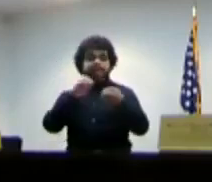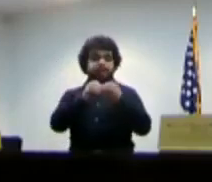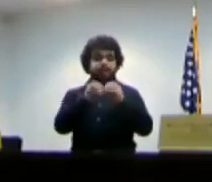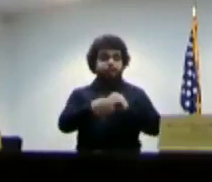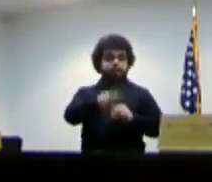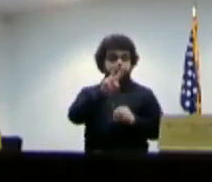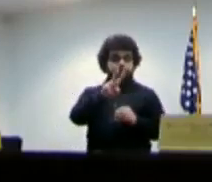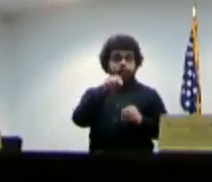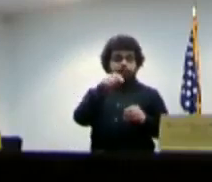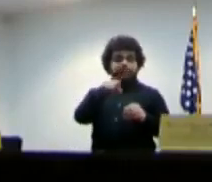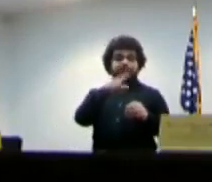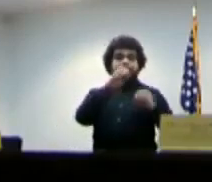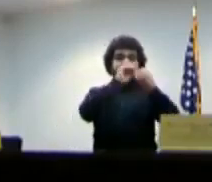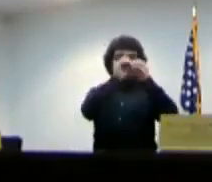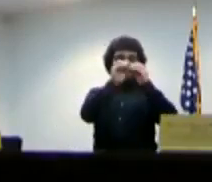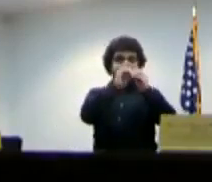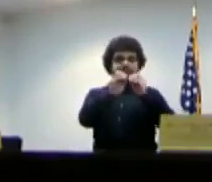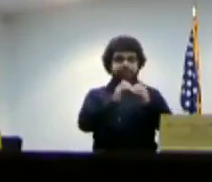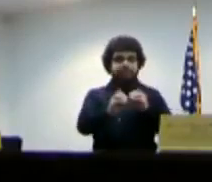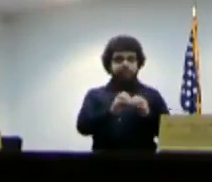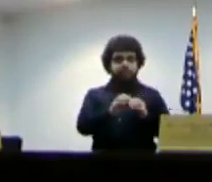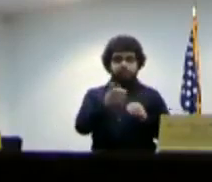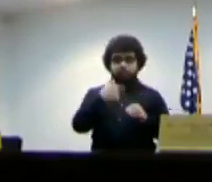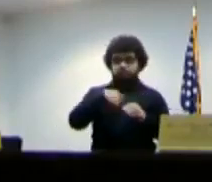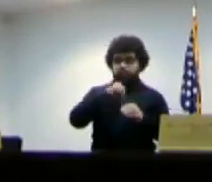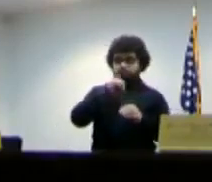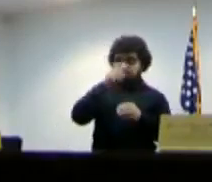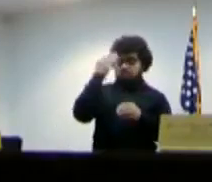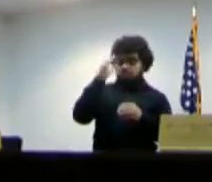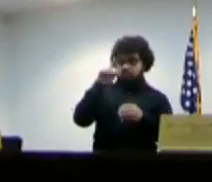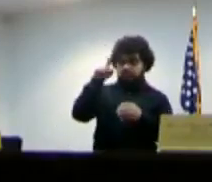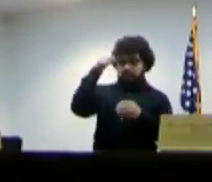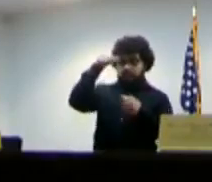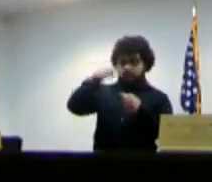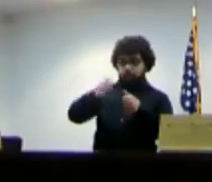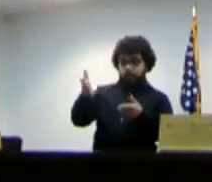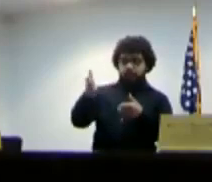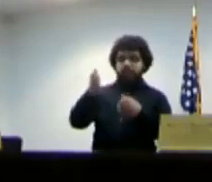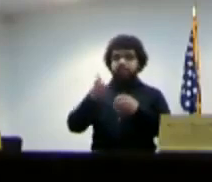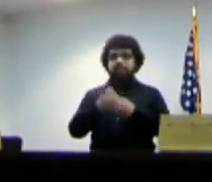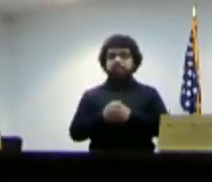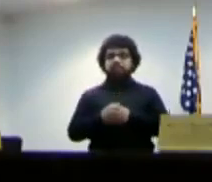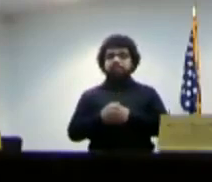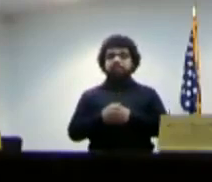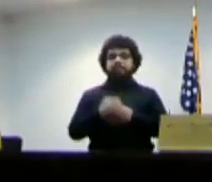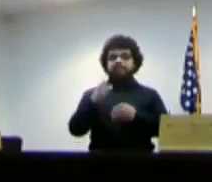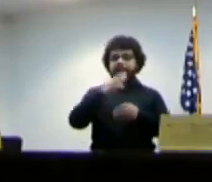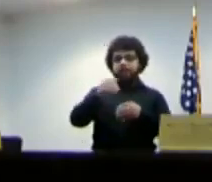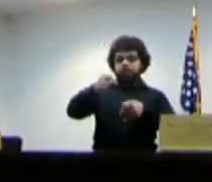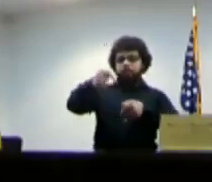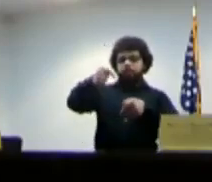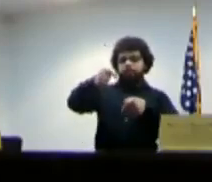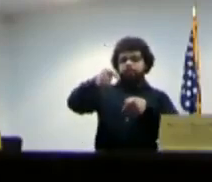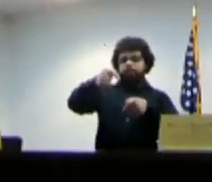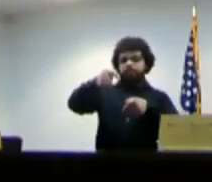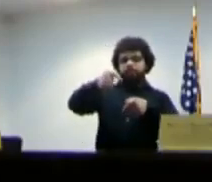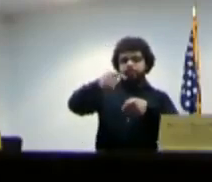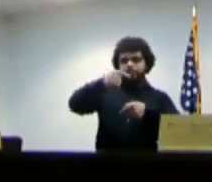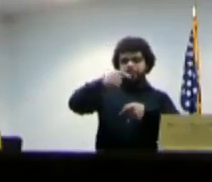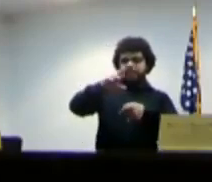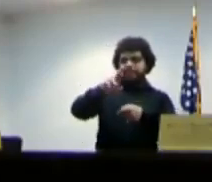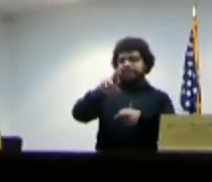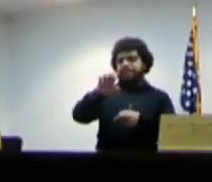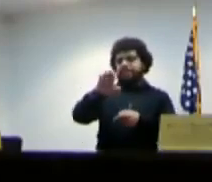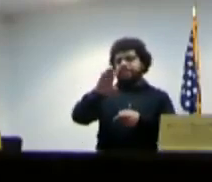estaba en un mantenimiento ambiental, que no sé si recuerda que se mencionó, y un rebobinado del estator del